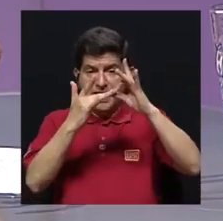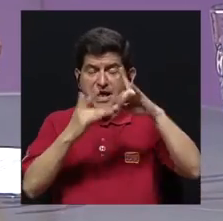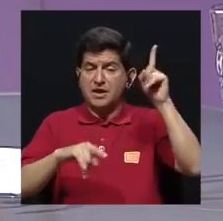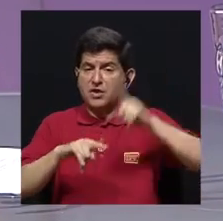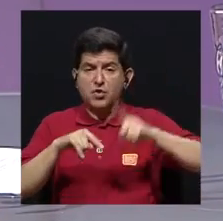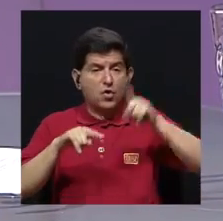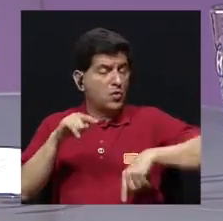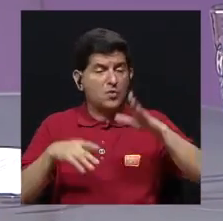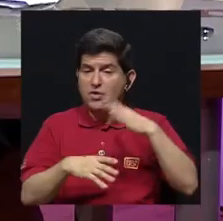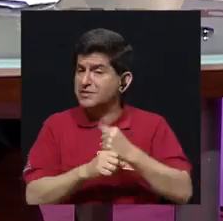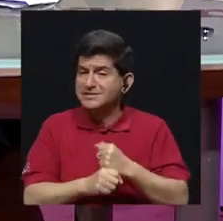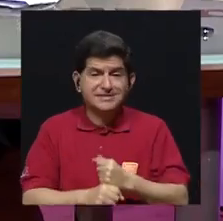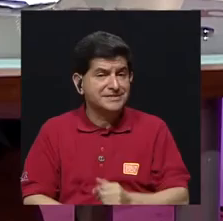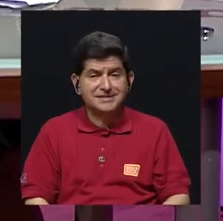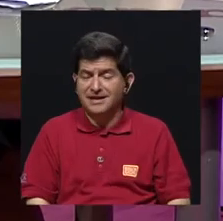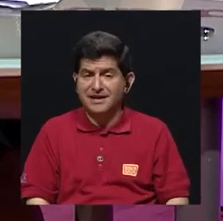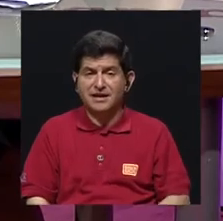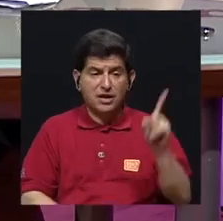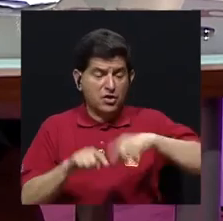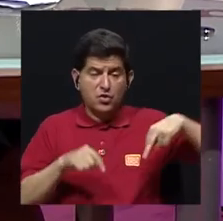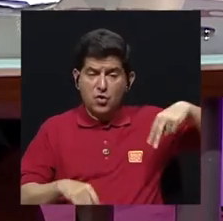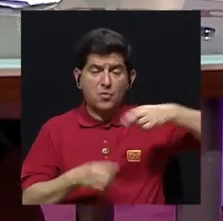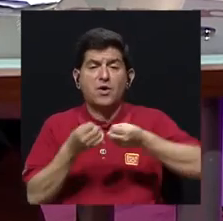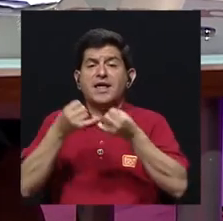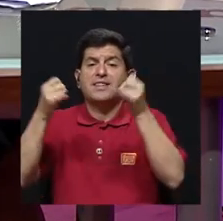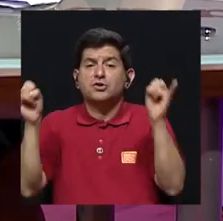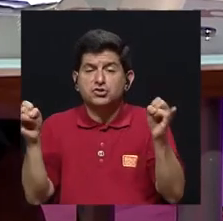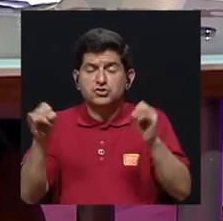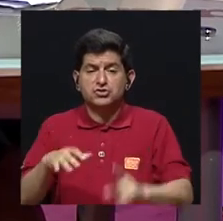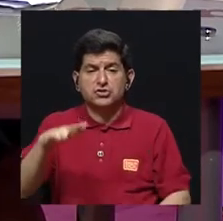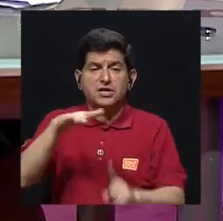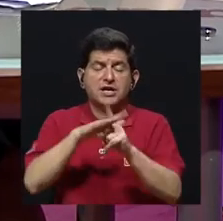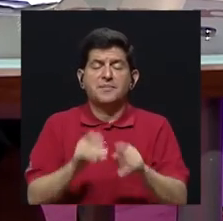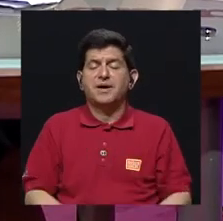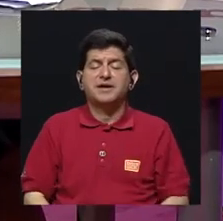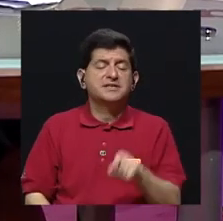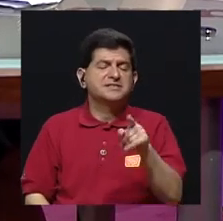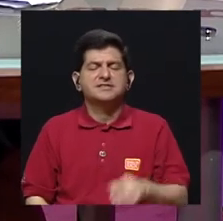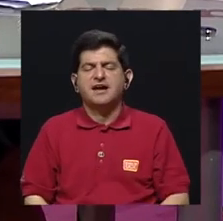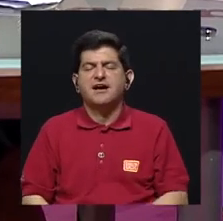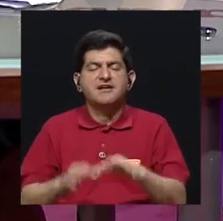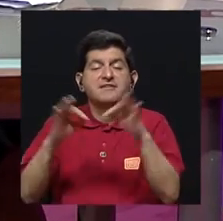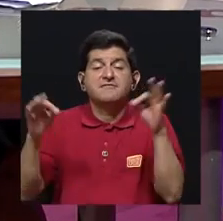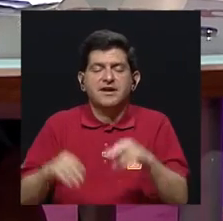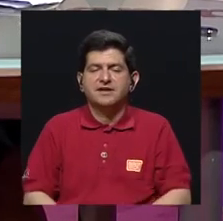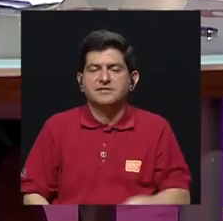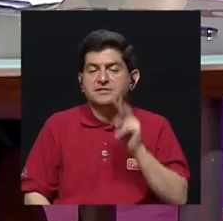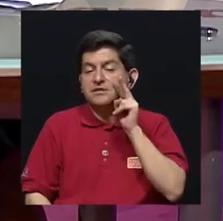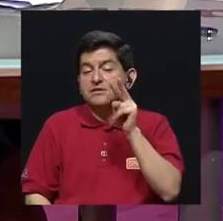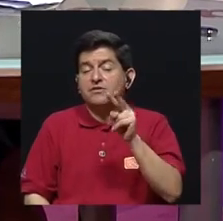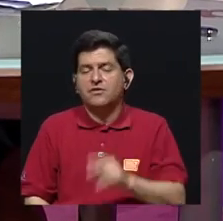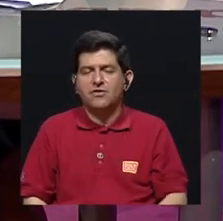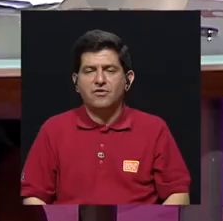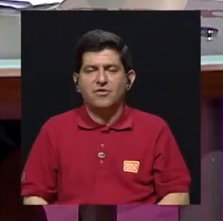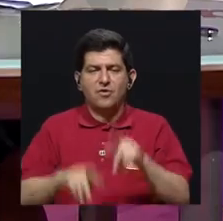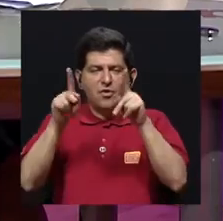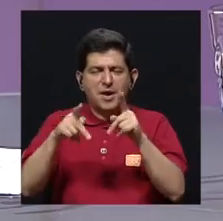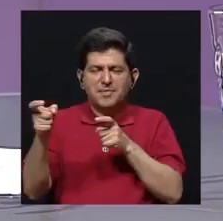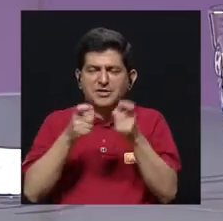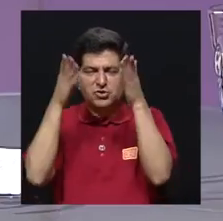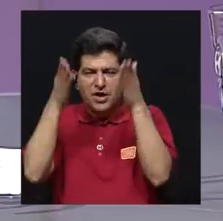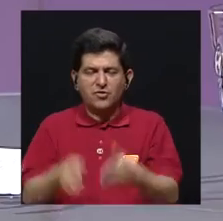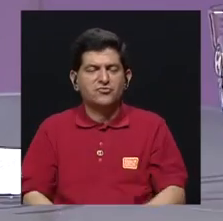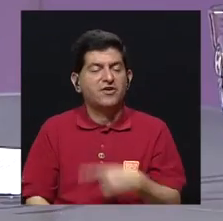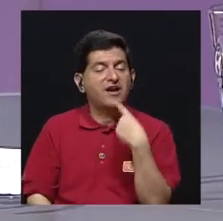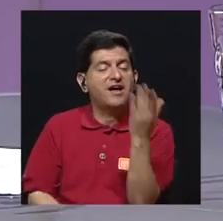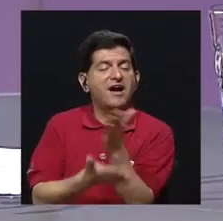puedo hacerlo. No puedo caminar sin que aparezca el susurro acosador, la mirada lasciva, el piropo del dominador. No